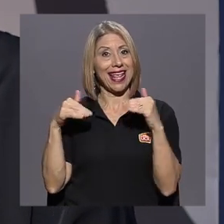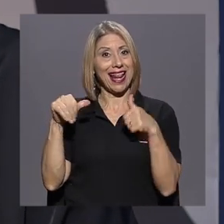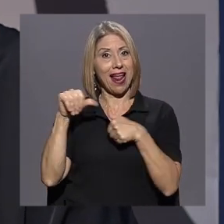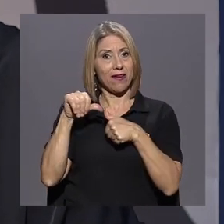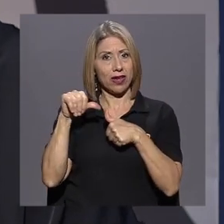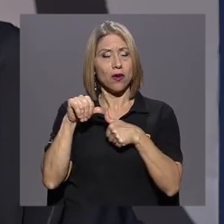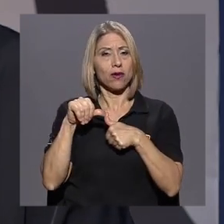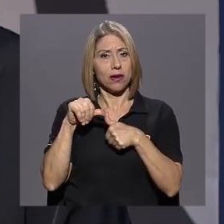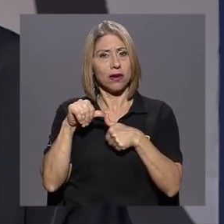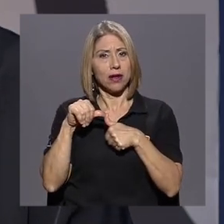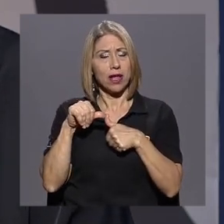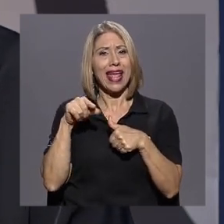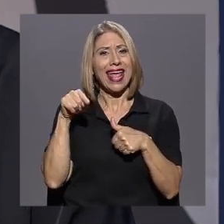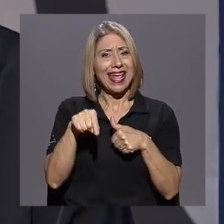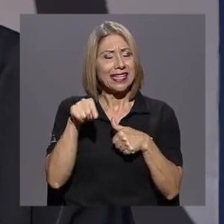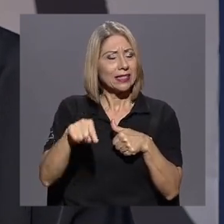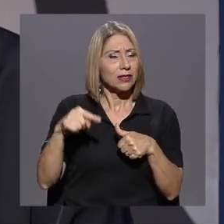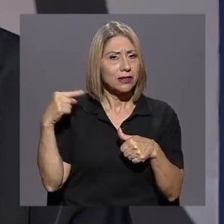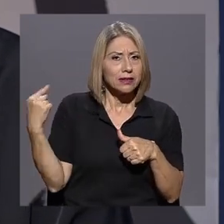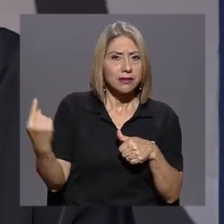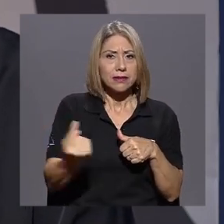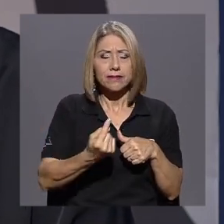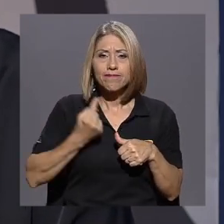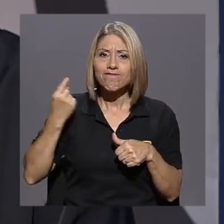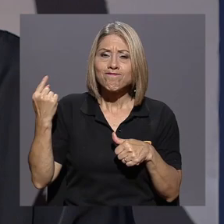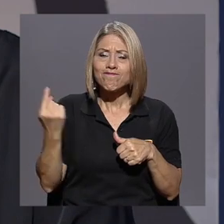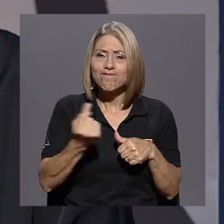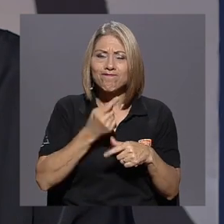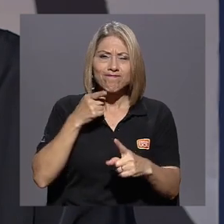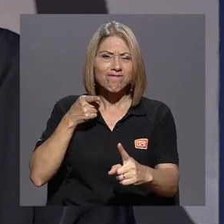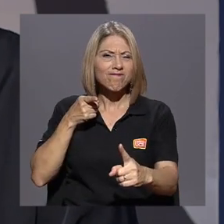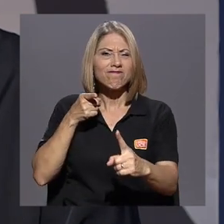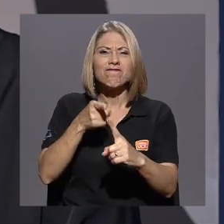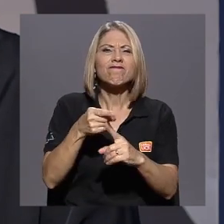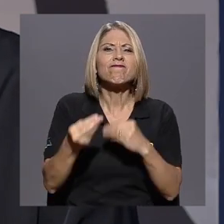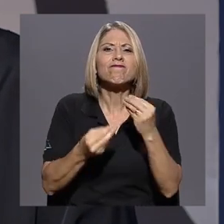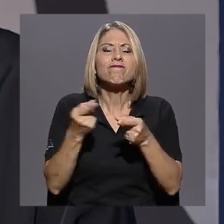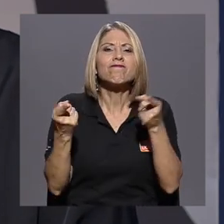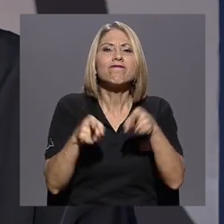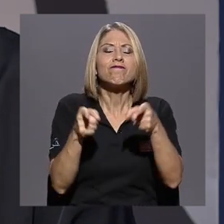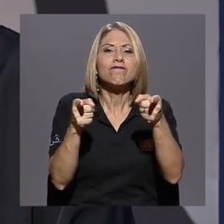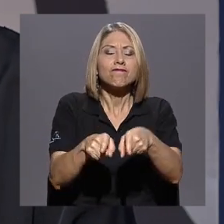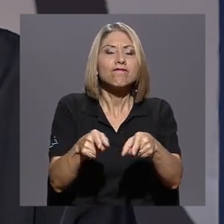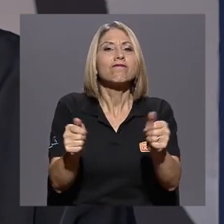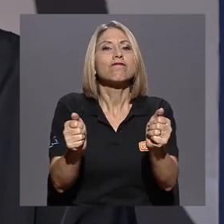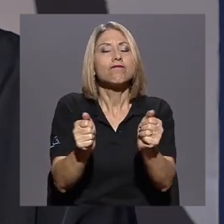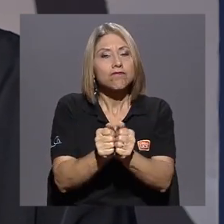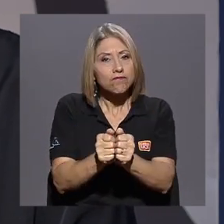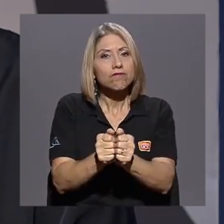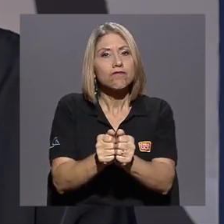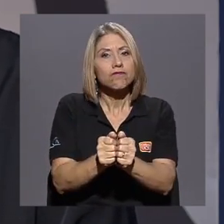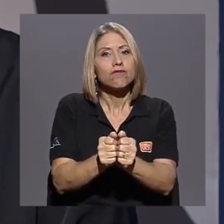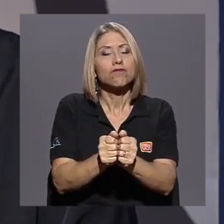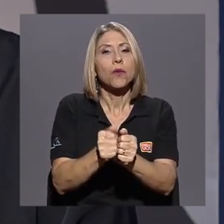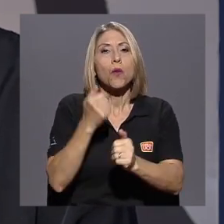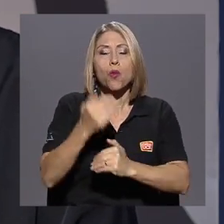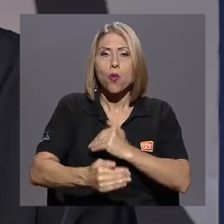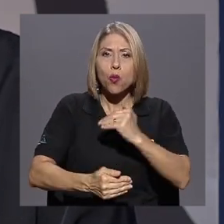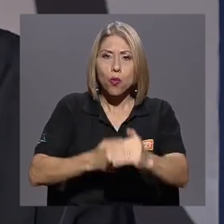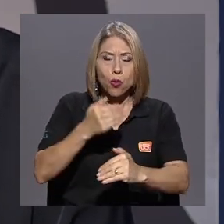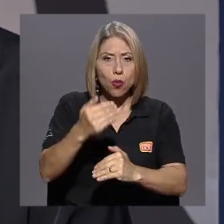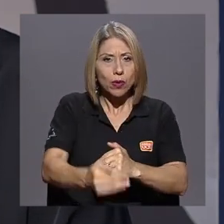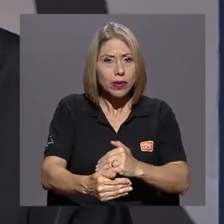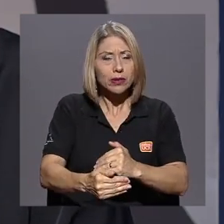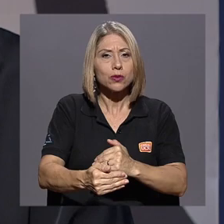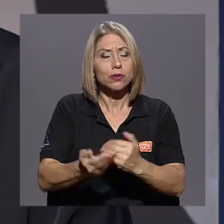¿verdad? Porque eso es siempre la pauta, qué es lo que está pasando con respecto a lo que es